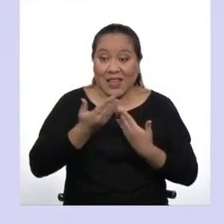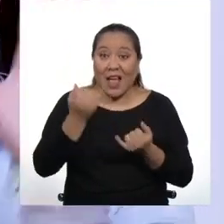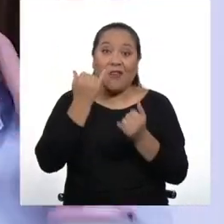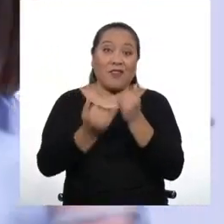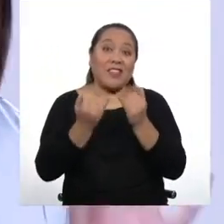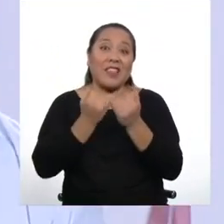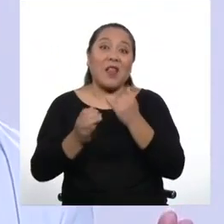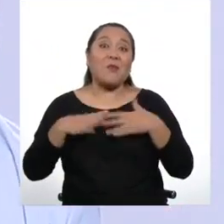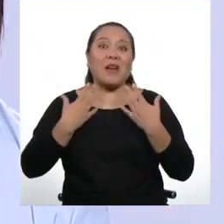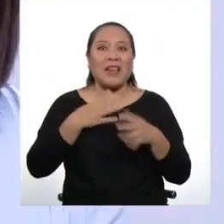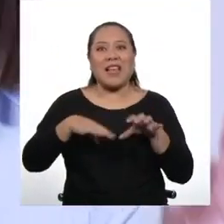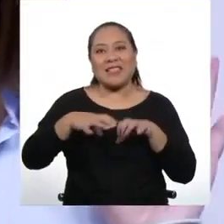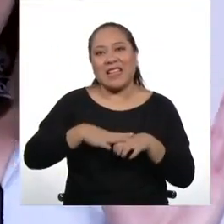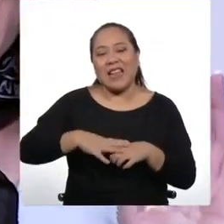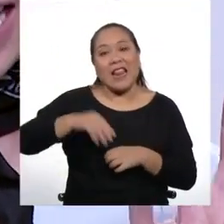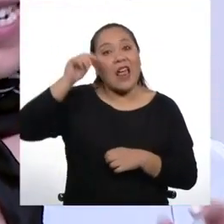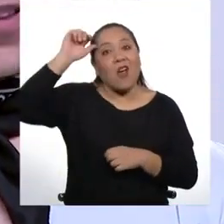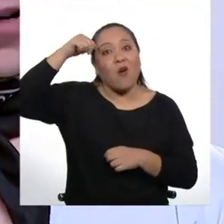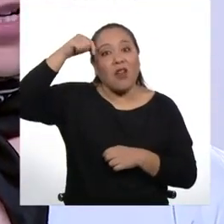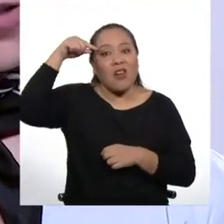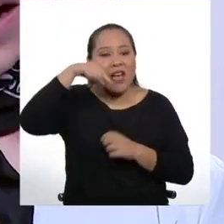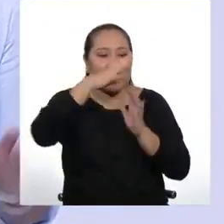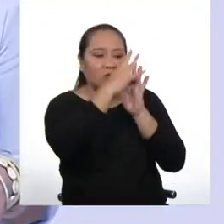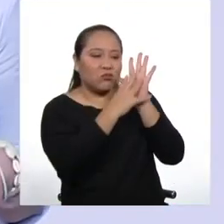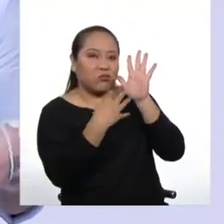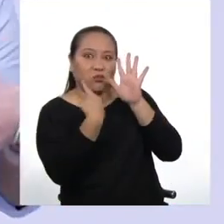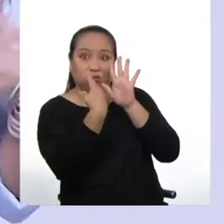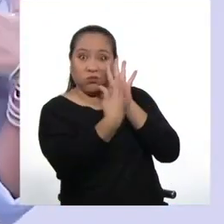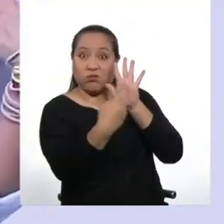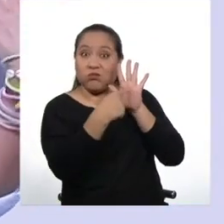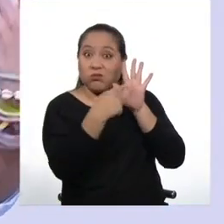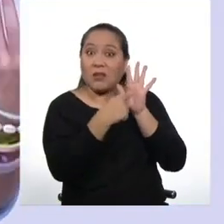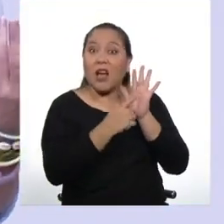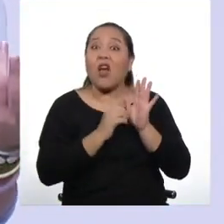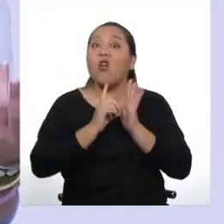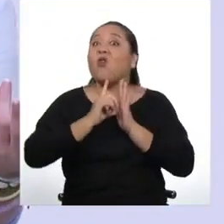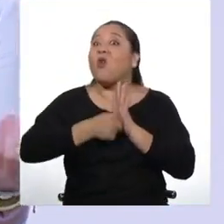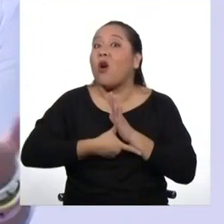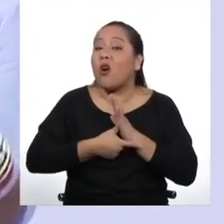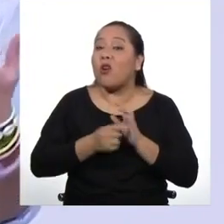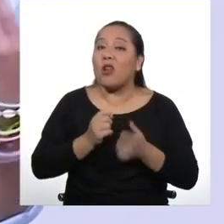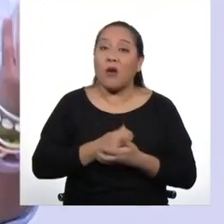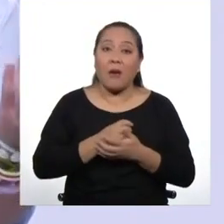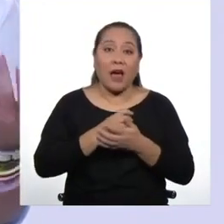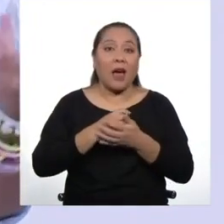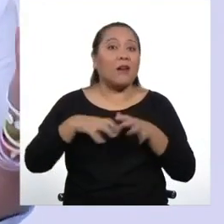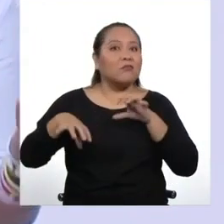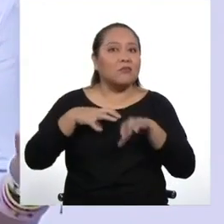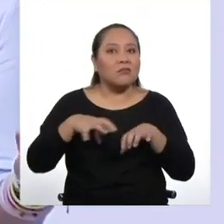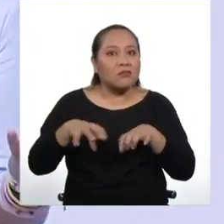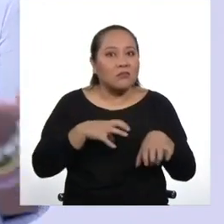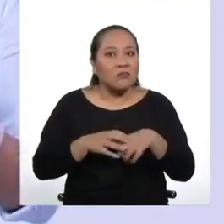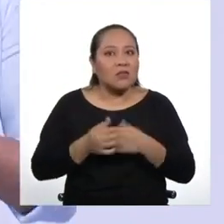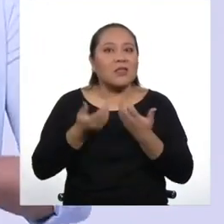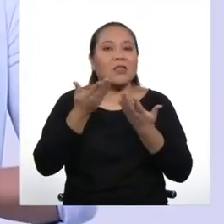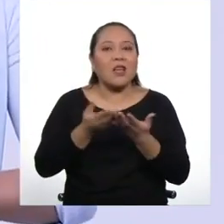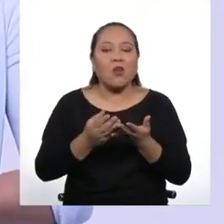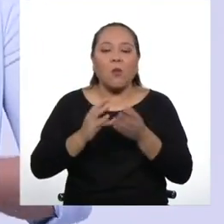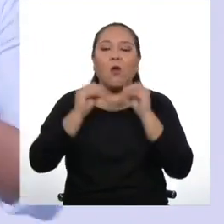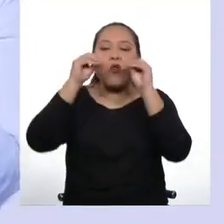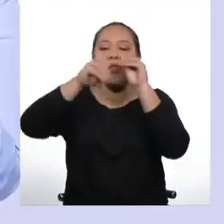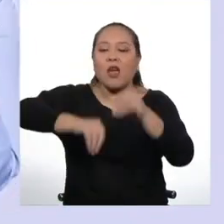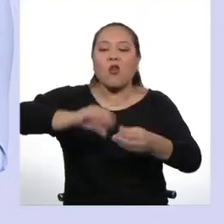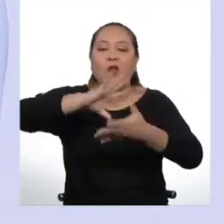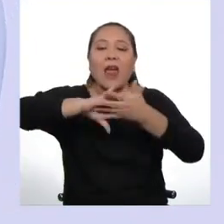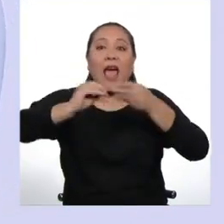puedan hacer. Recuerden que ese organizador visual luego les servirá para expresar en una historieta lo aprendido y sobre